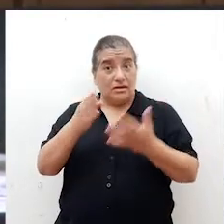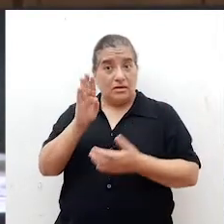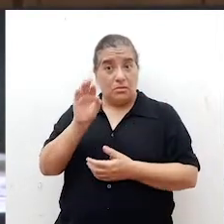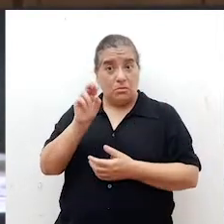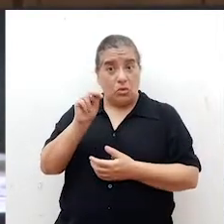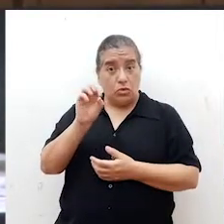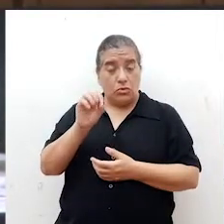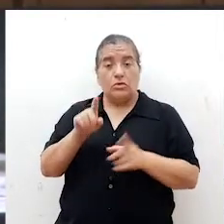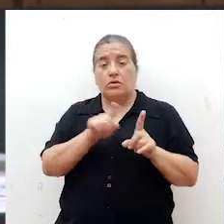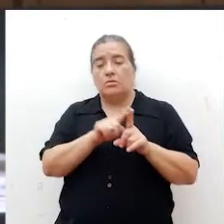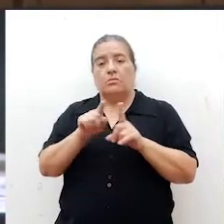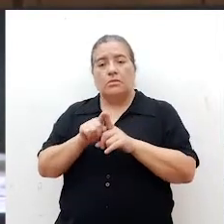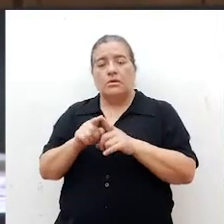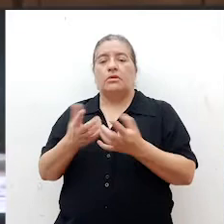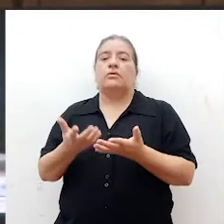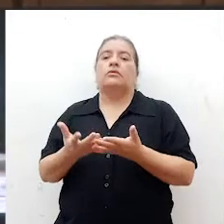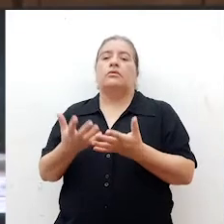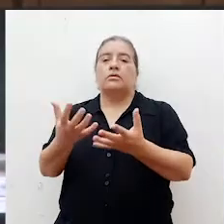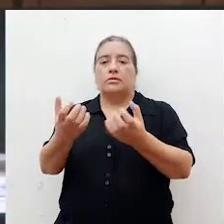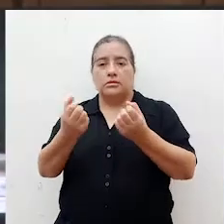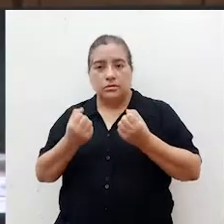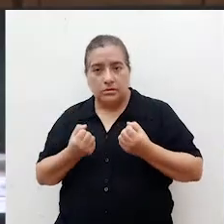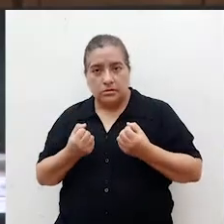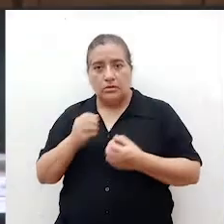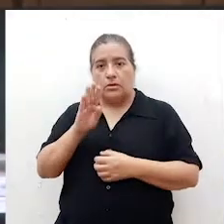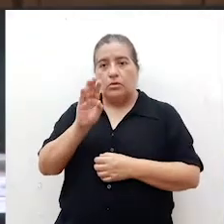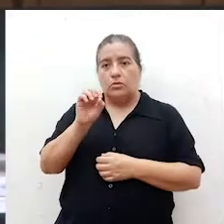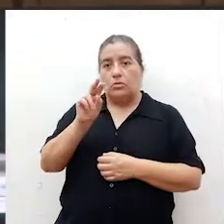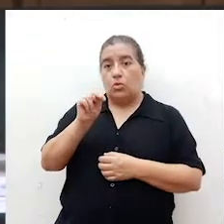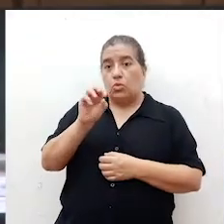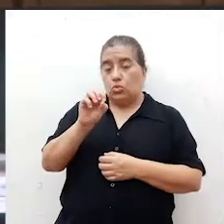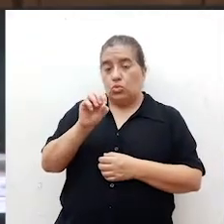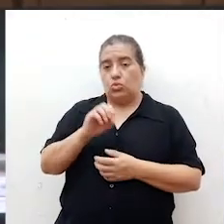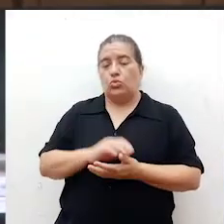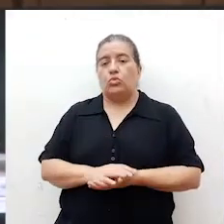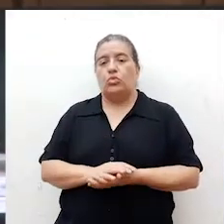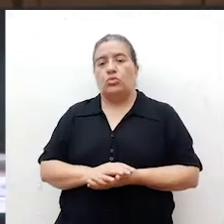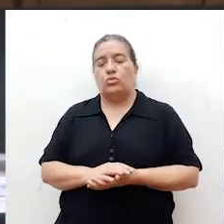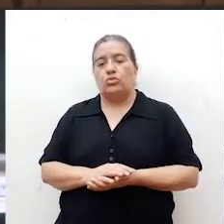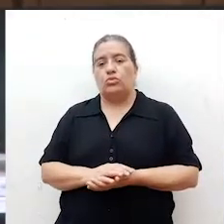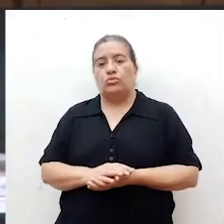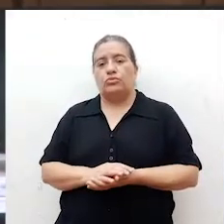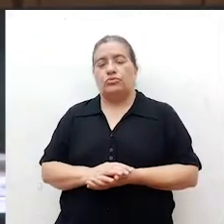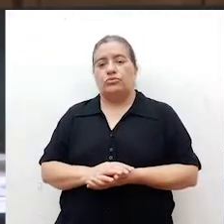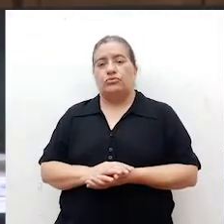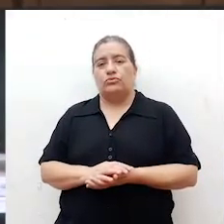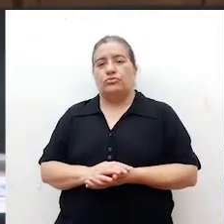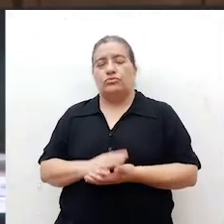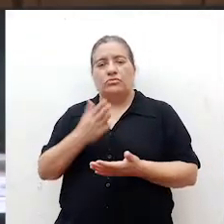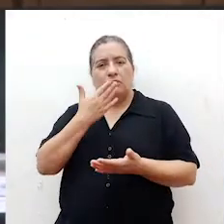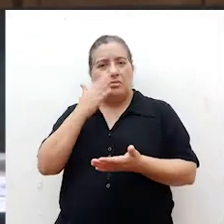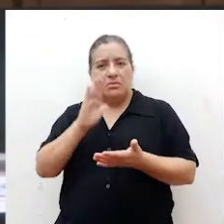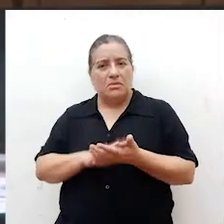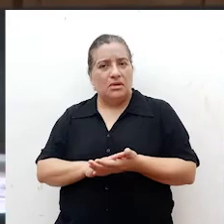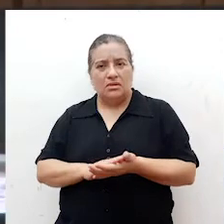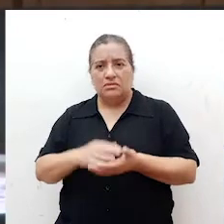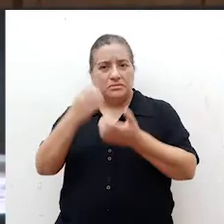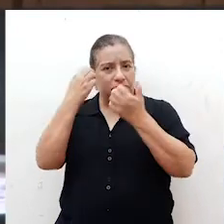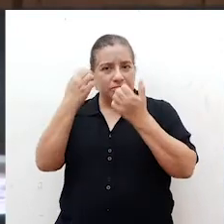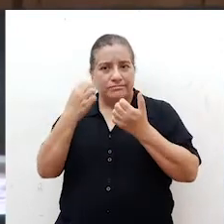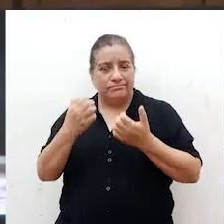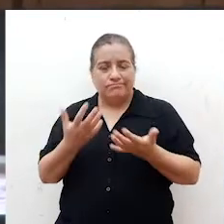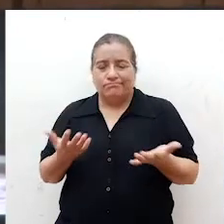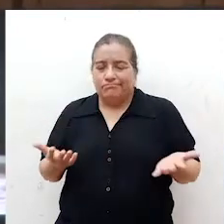que las recomendaciones de la Defensoría no son vinculantes. Nosotros no suscribimos eso como Defensoría del Pueblo. Para